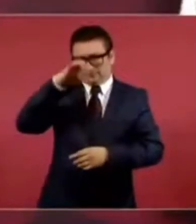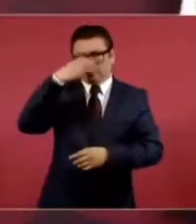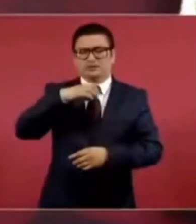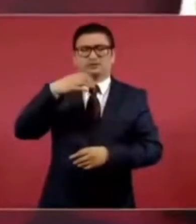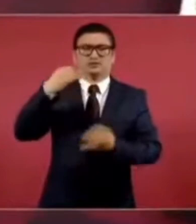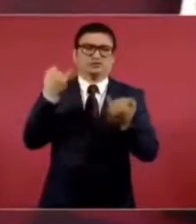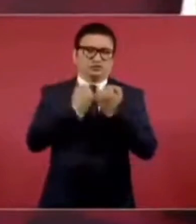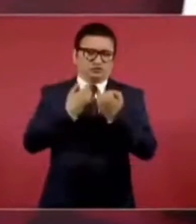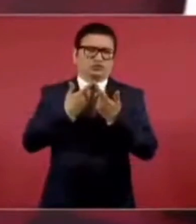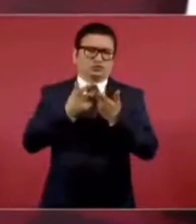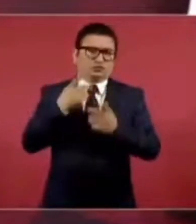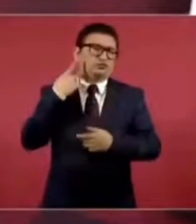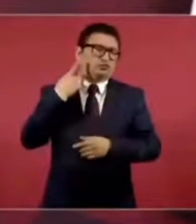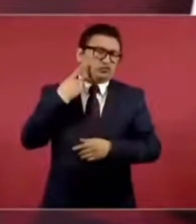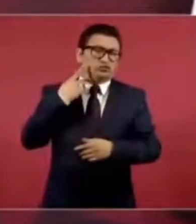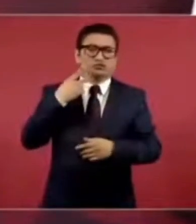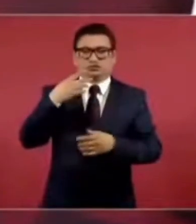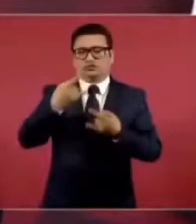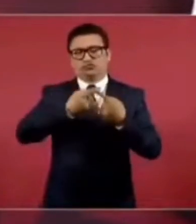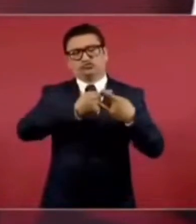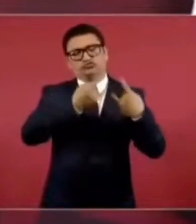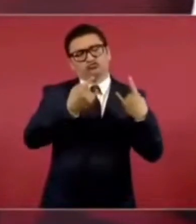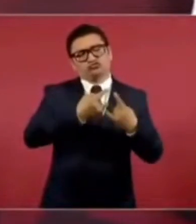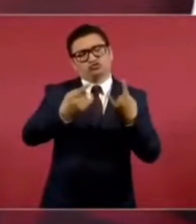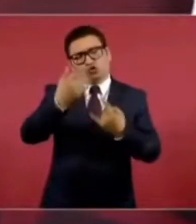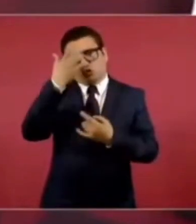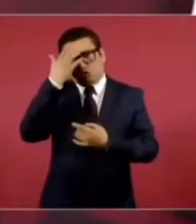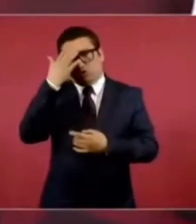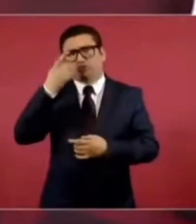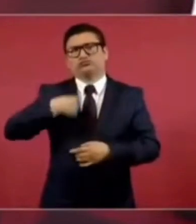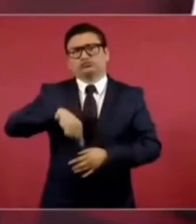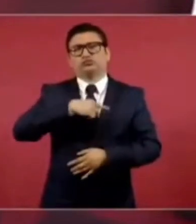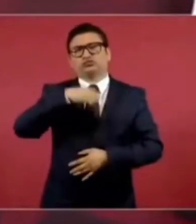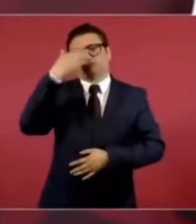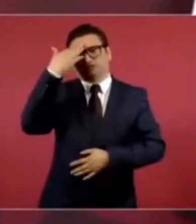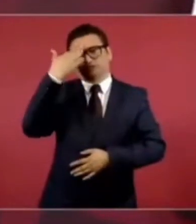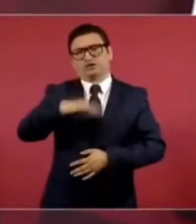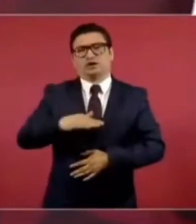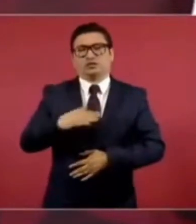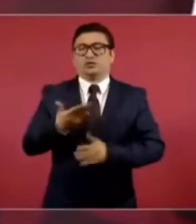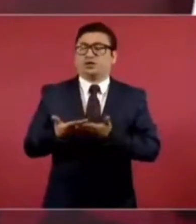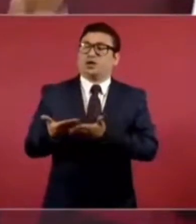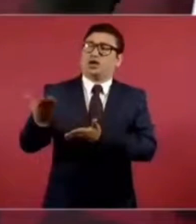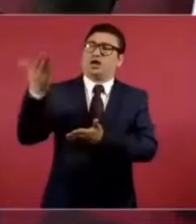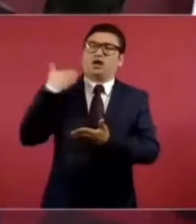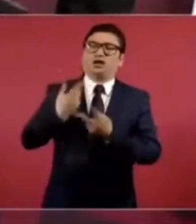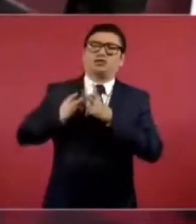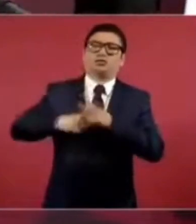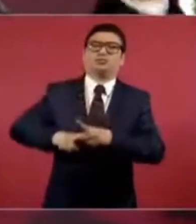política y por conocimiento de la historia, sabemos qué hicimos desde el principio.